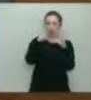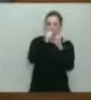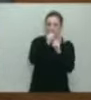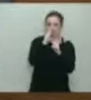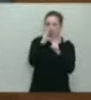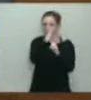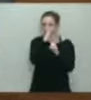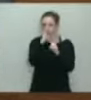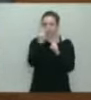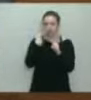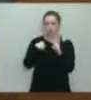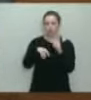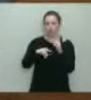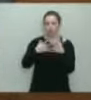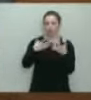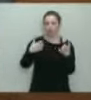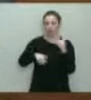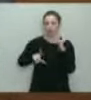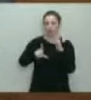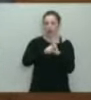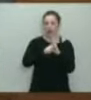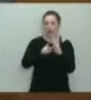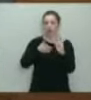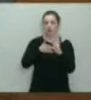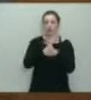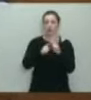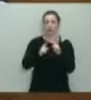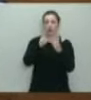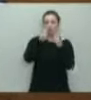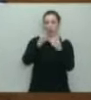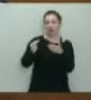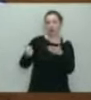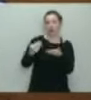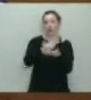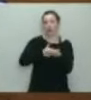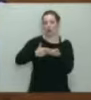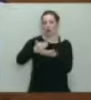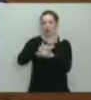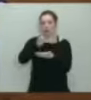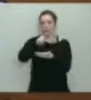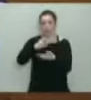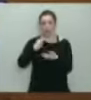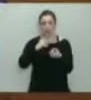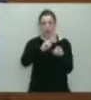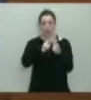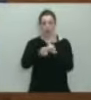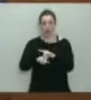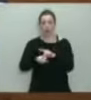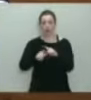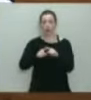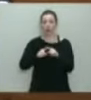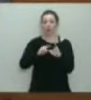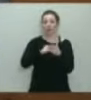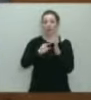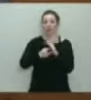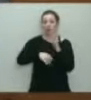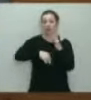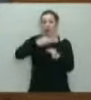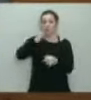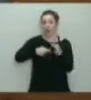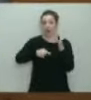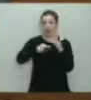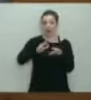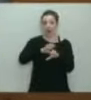texto inicial de la ley con un ánimo más bien recaudatorio y que creo que tras los cambios que se han operado de técnica jurídica, la mayoría de